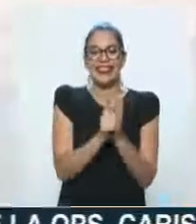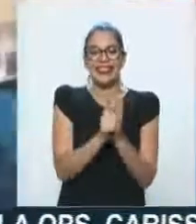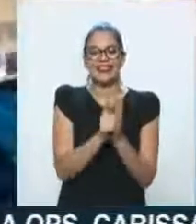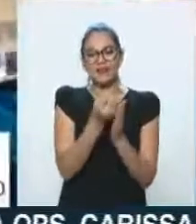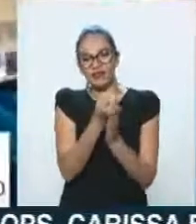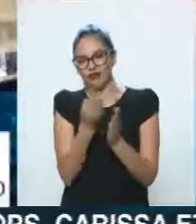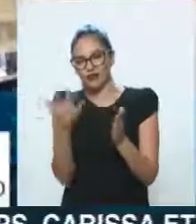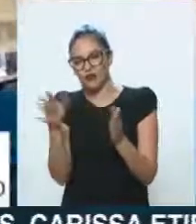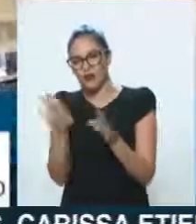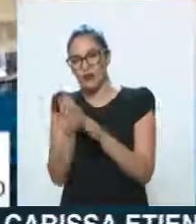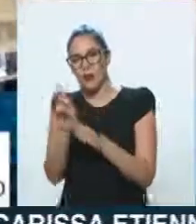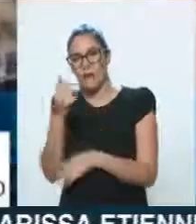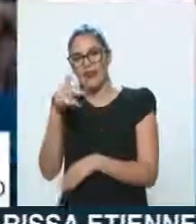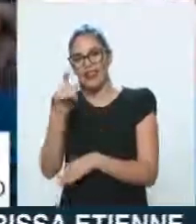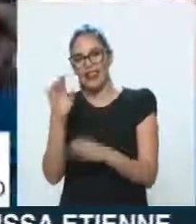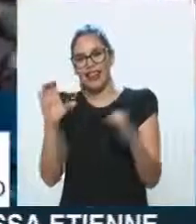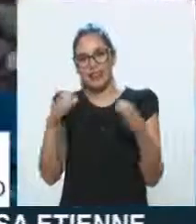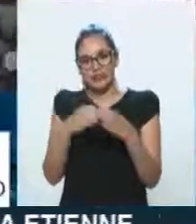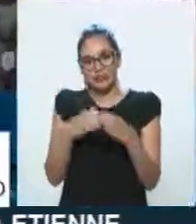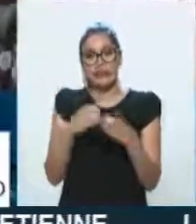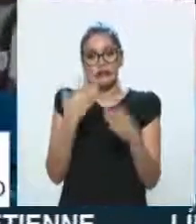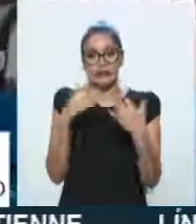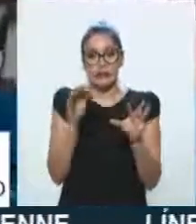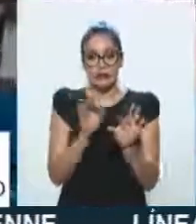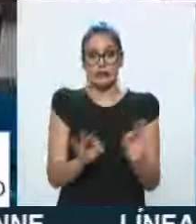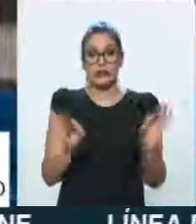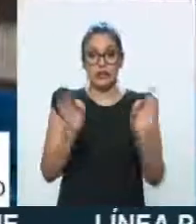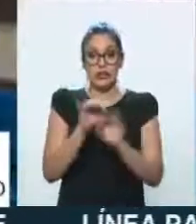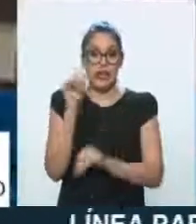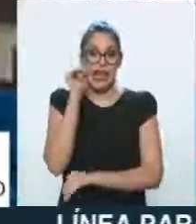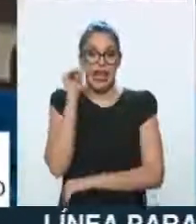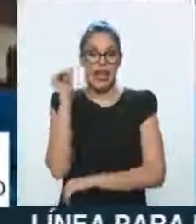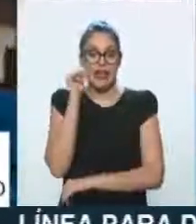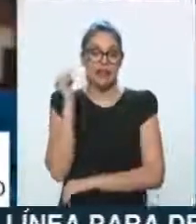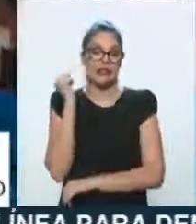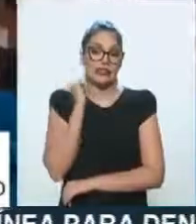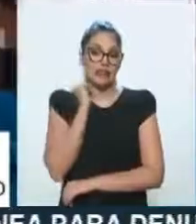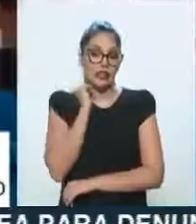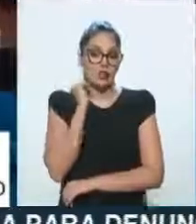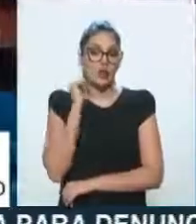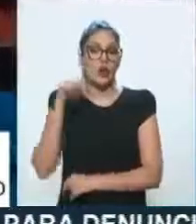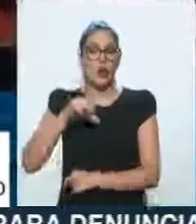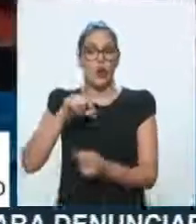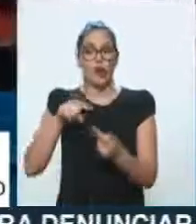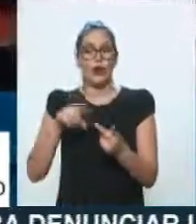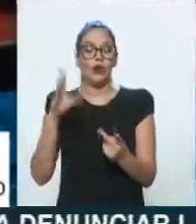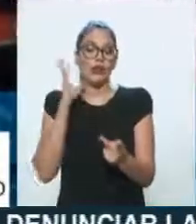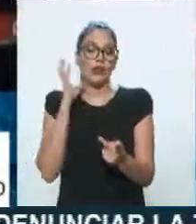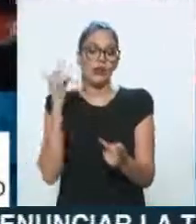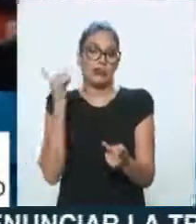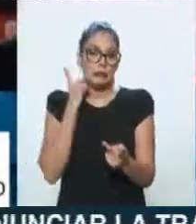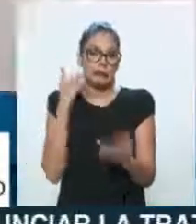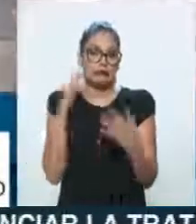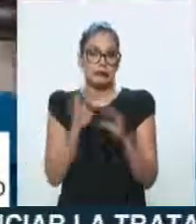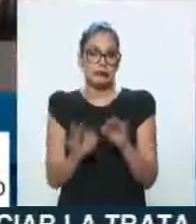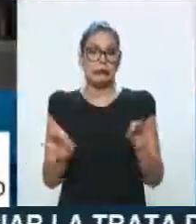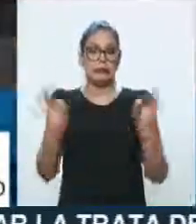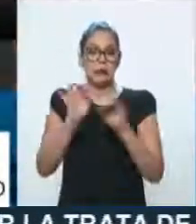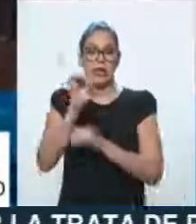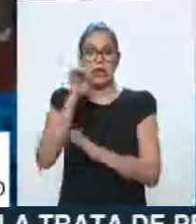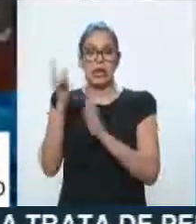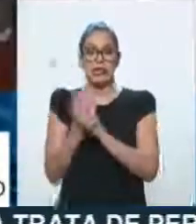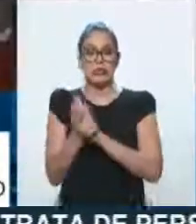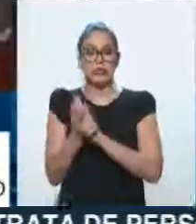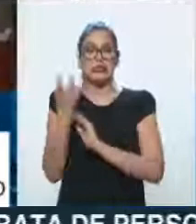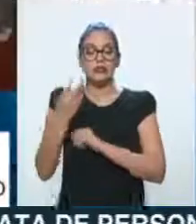muy importante, ya se está aprobando ayer en el Senado, hoy en la Cámara de Diputados, y son leyes muy importantes